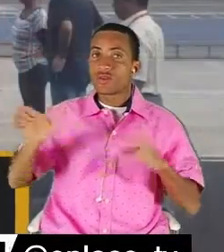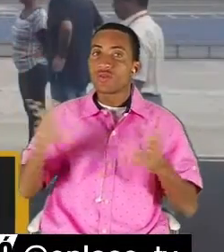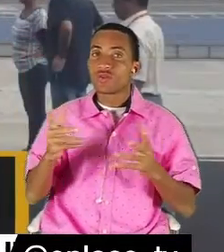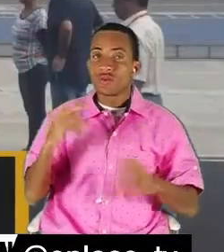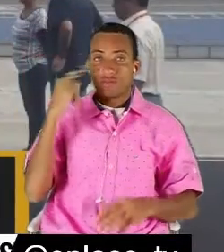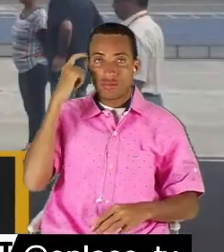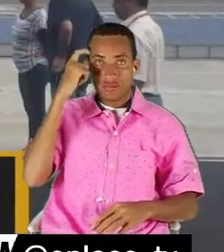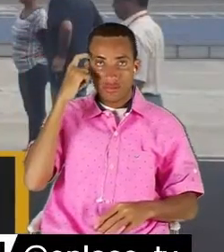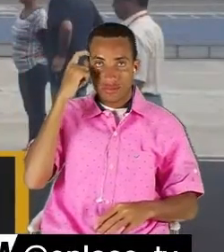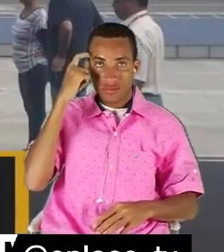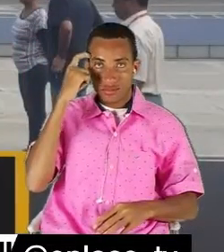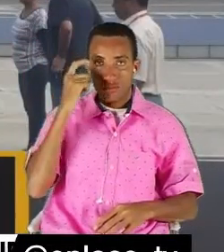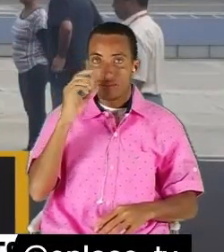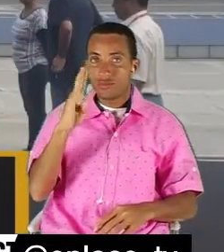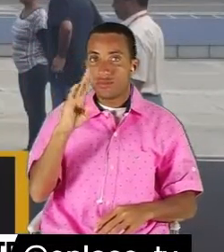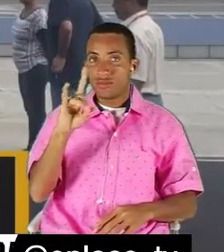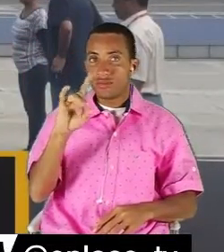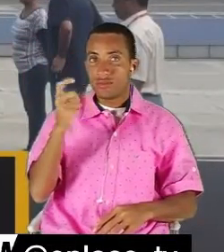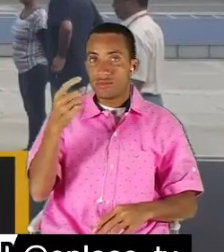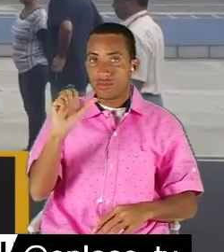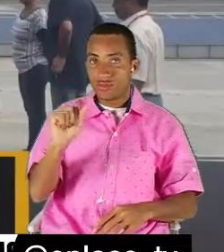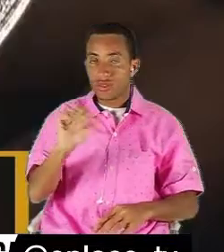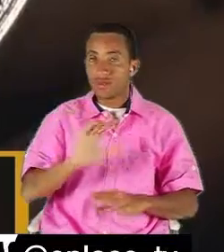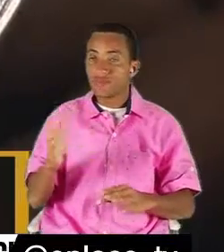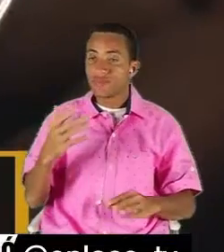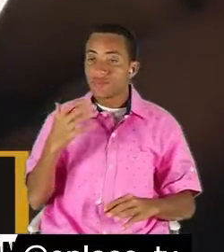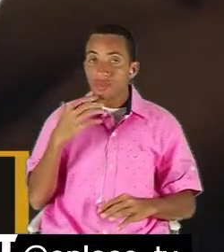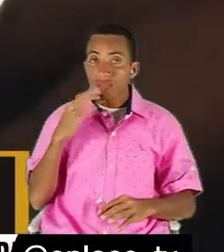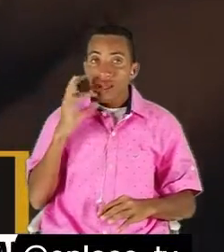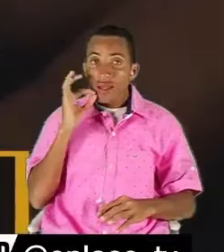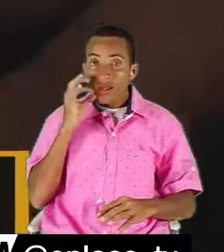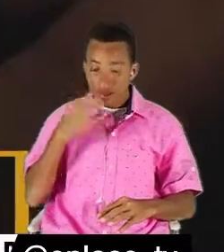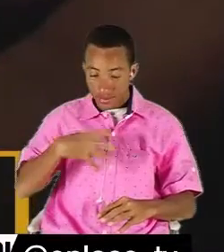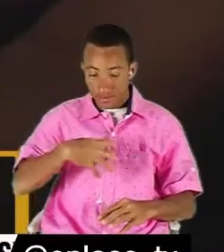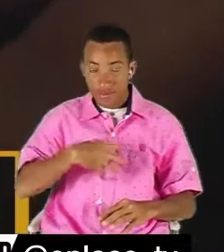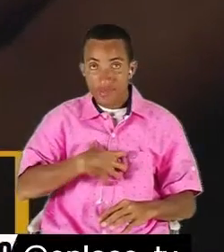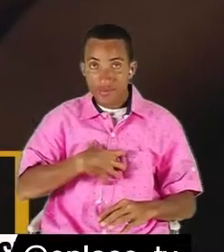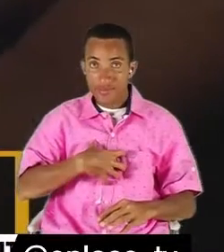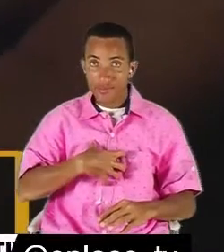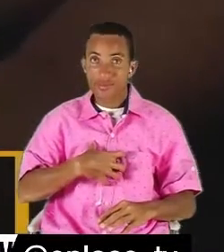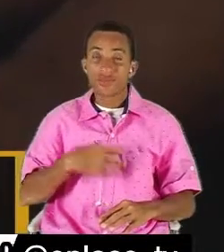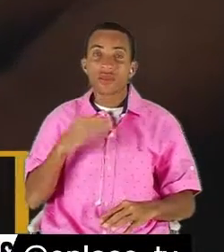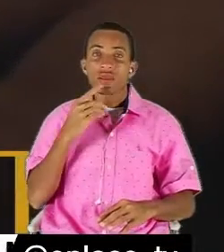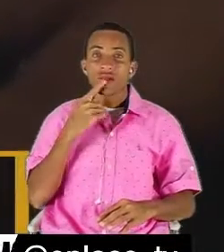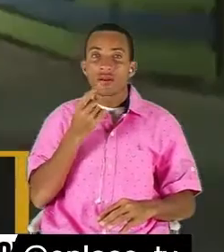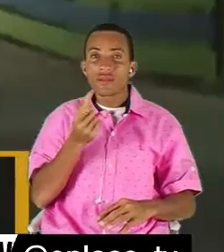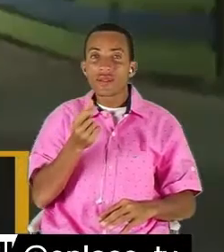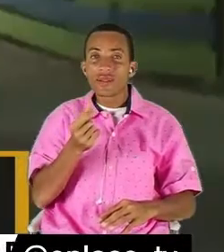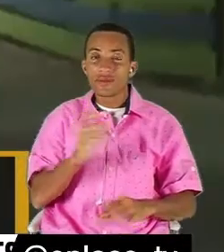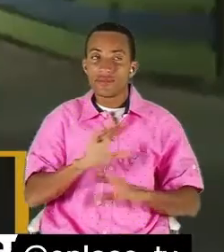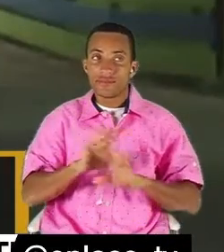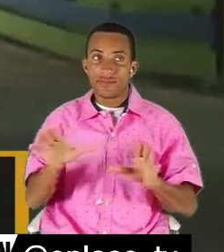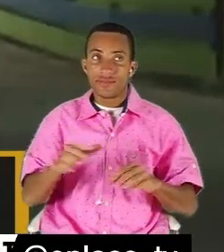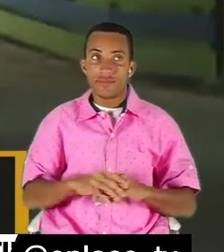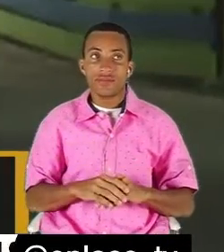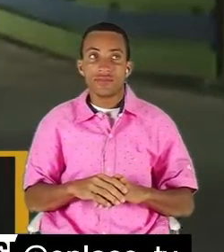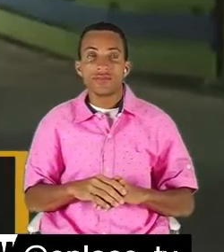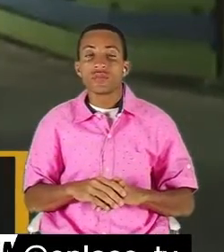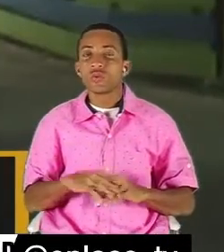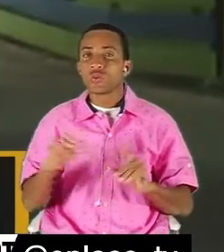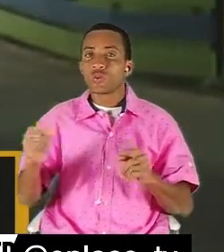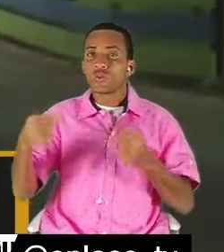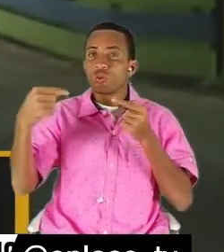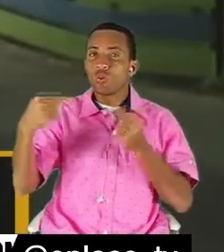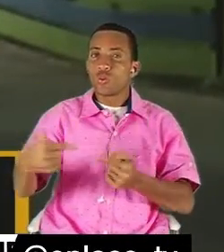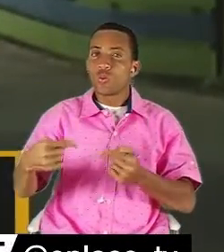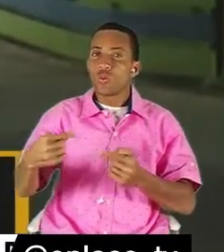En dos oportunidades, Andrea recibió medalla, la primera de plata en la prueba de vuelta a circuito. Fue un campeonato muy duro donde